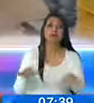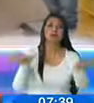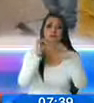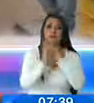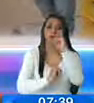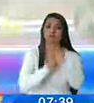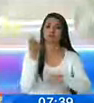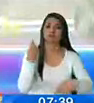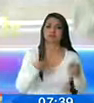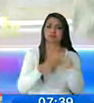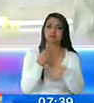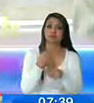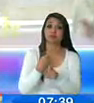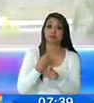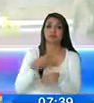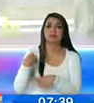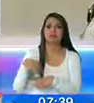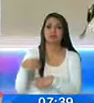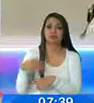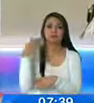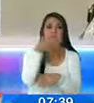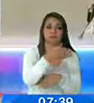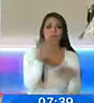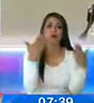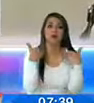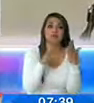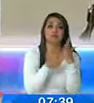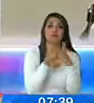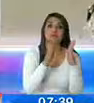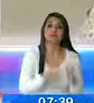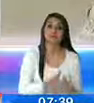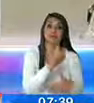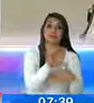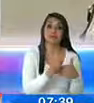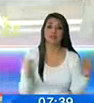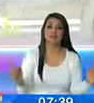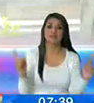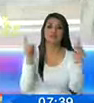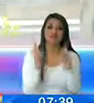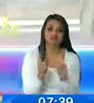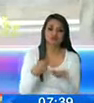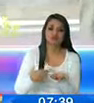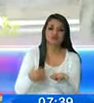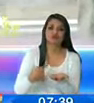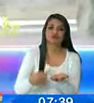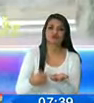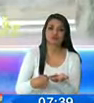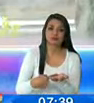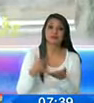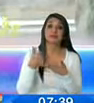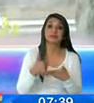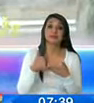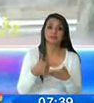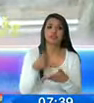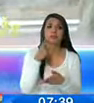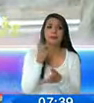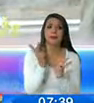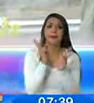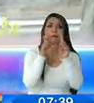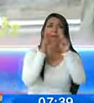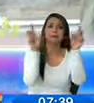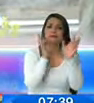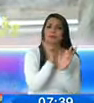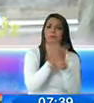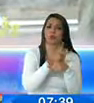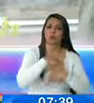se reunirá este miércoles en Guayaquil con la ministra de Finanzas, María Elsa Viteri. Hablaremos de incentivos a la producción, de lo